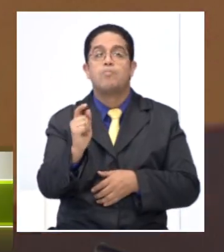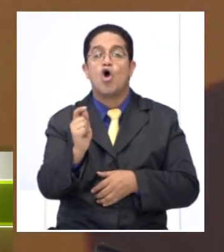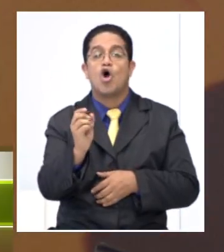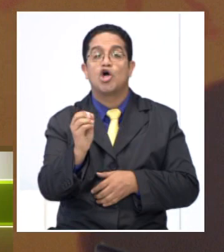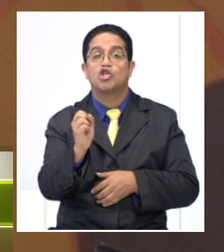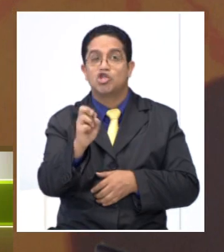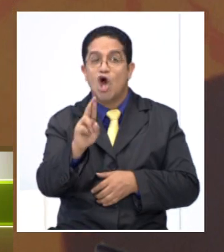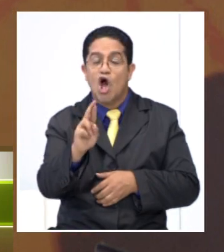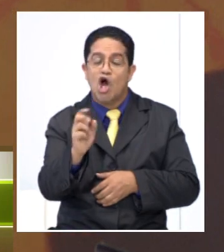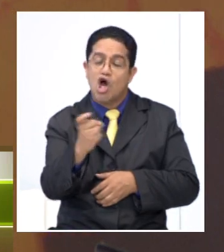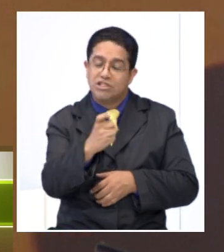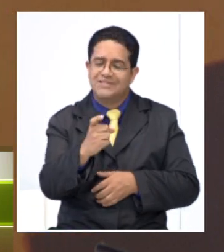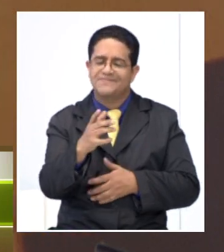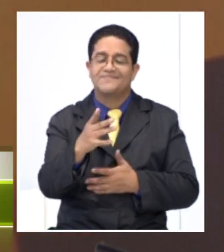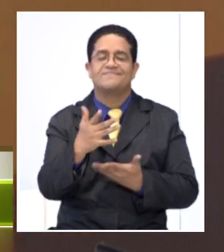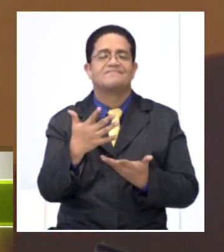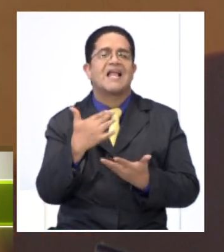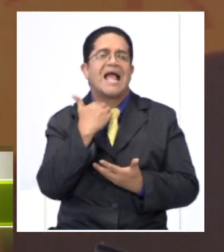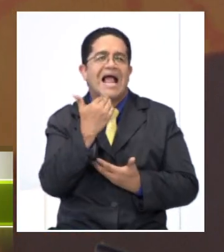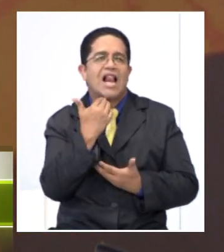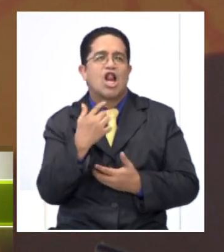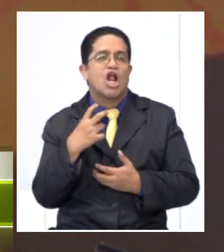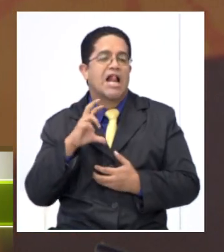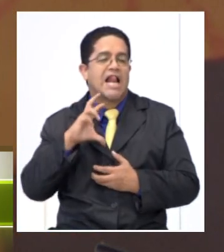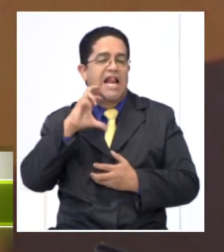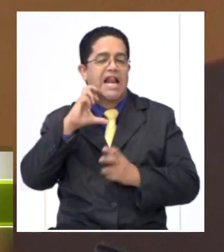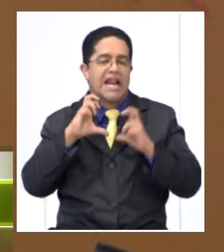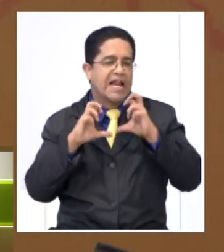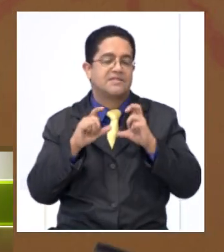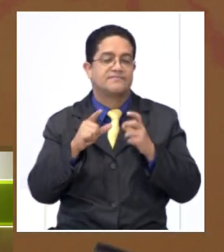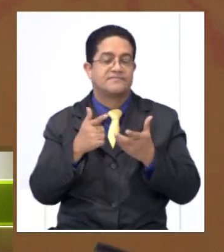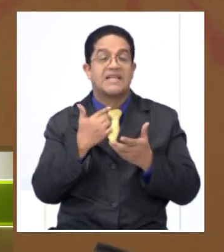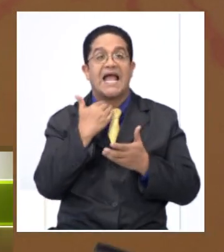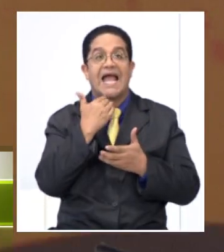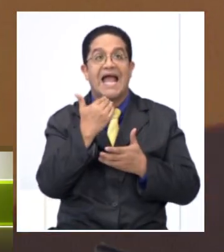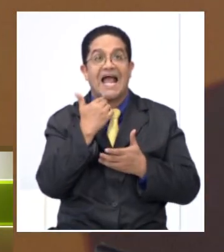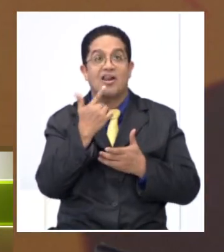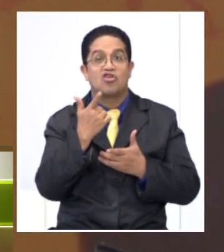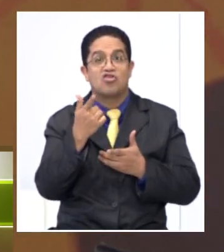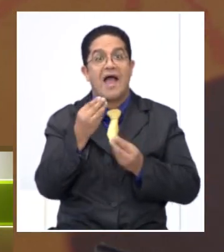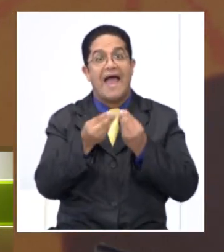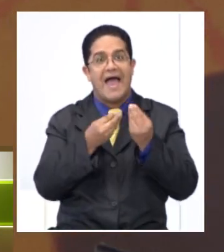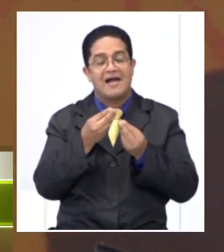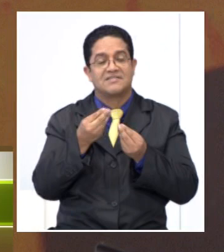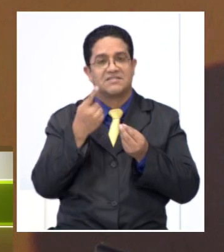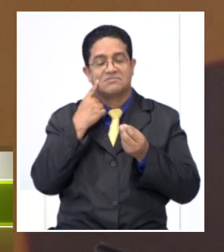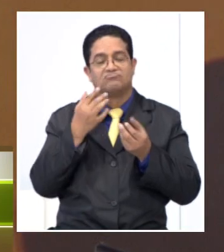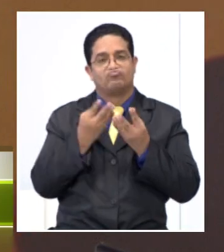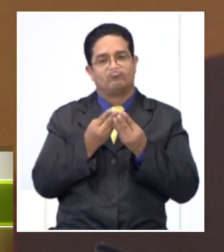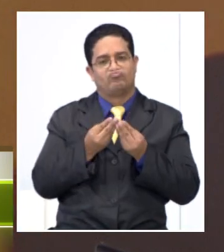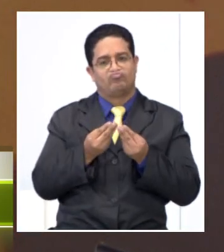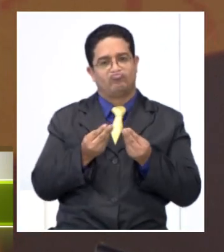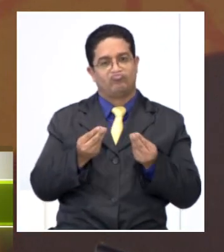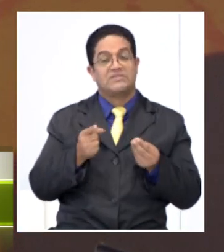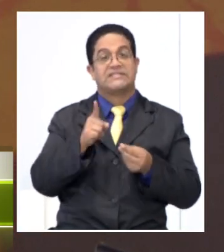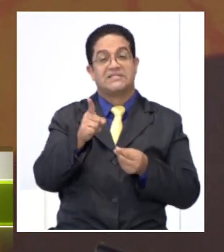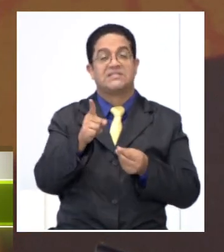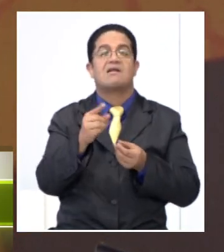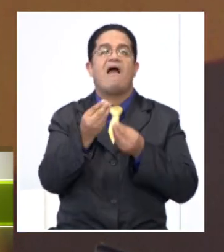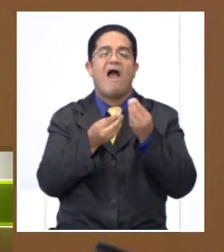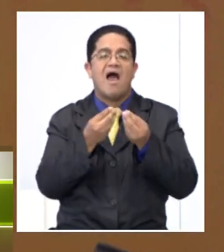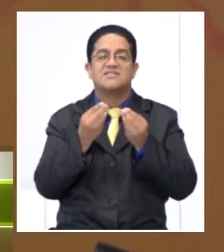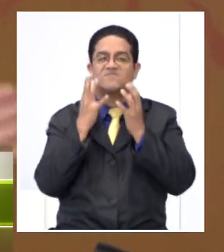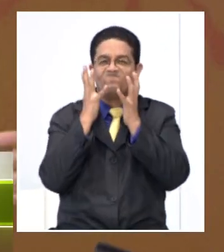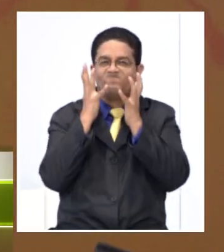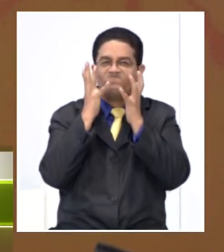de relleno, el Botox es un producto o un medicamento que relaja la musculatura y permite eliminar las líneas de expresión.